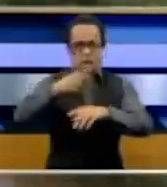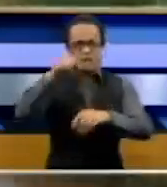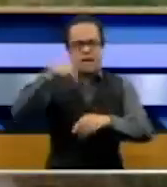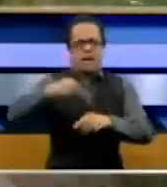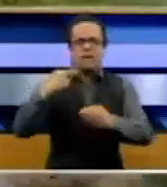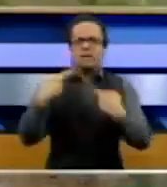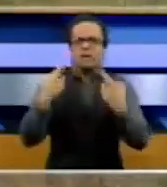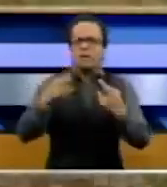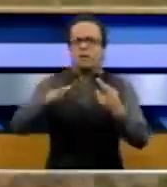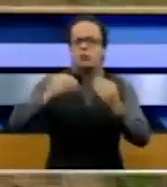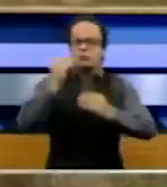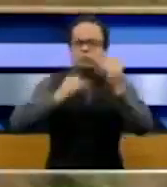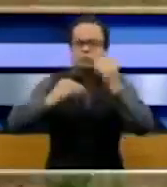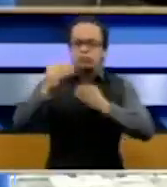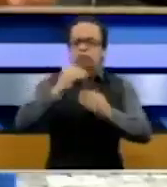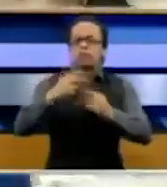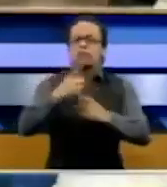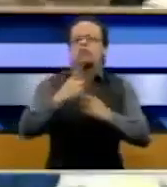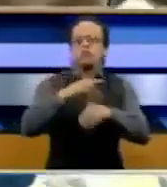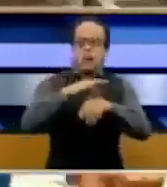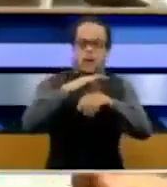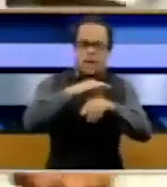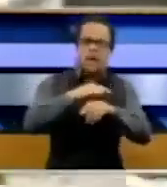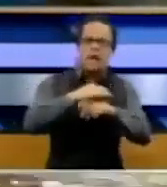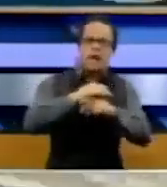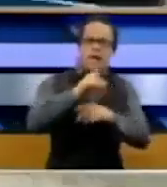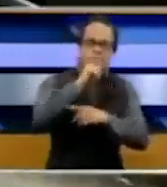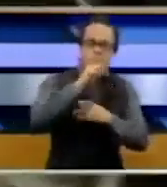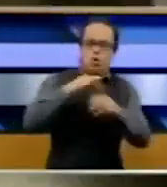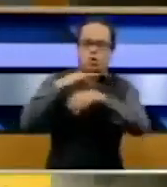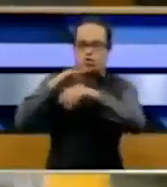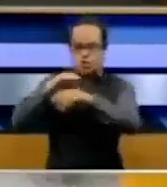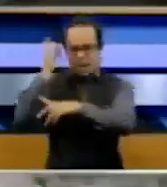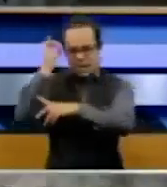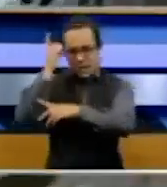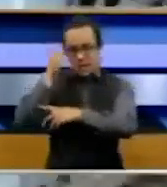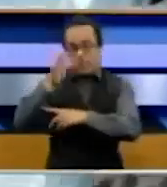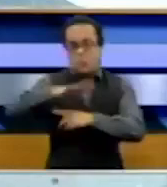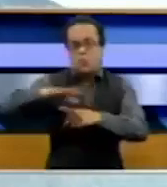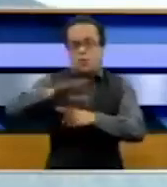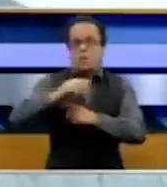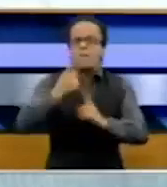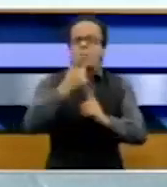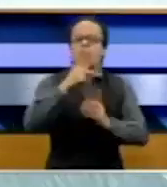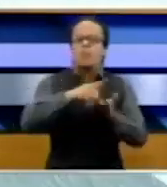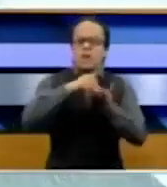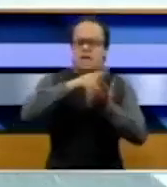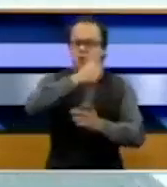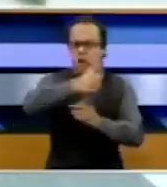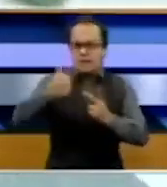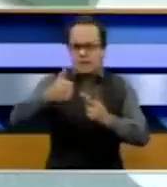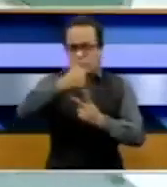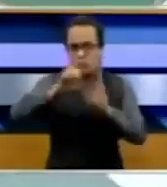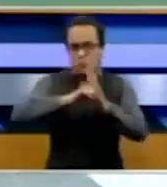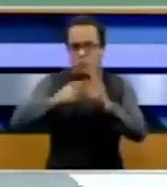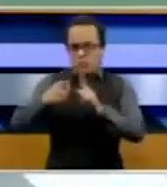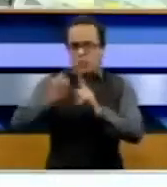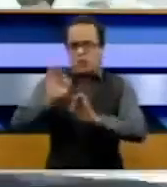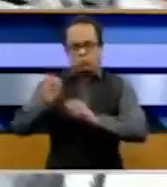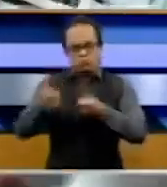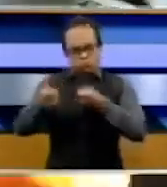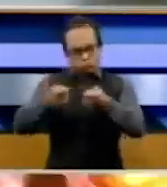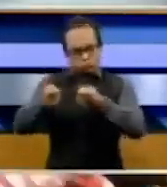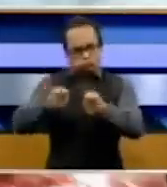alimentamos con carne de quino y pollo. Diego come aproximadamente 4 kilos y medio y Rosa 1 kilo y medio porque está en un proceso de control de